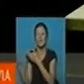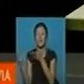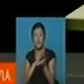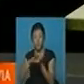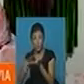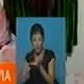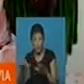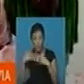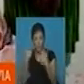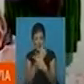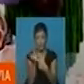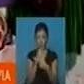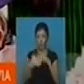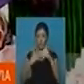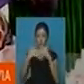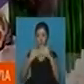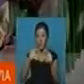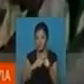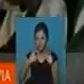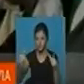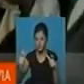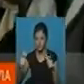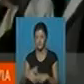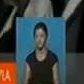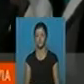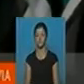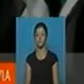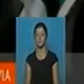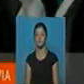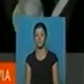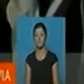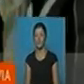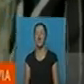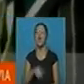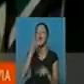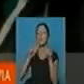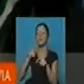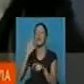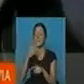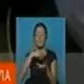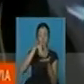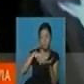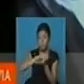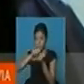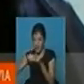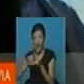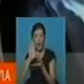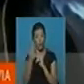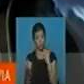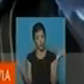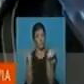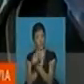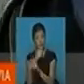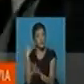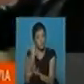servicios básicos por parte de la población. La tasa de alfabetización, otra transformación importante de los